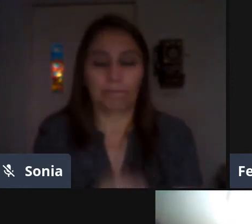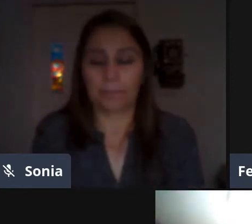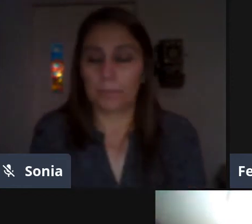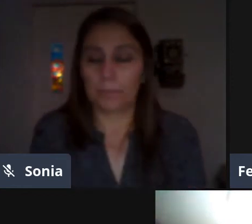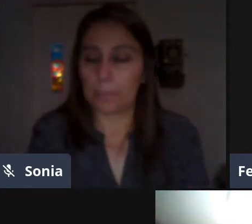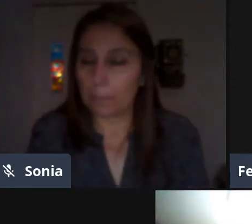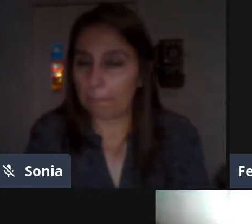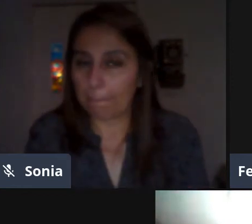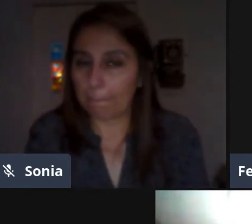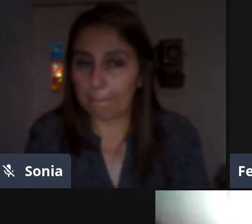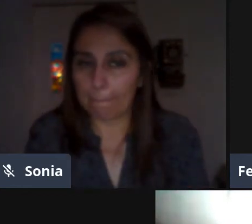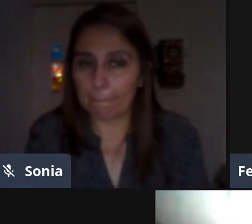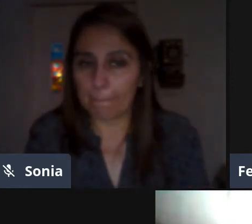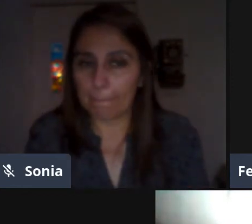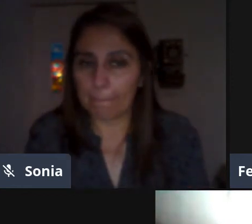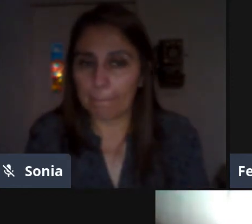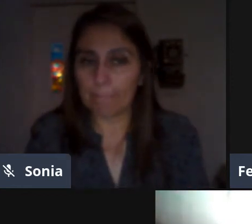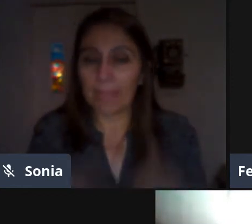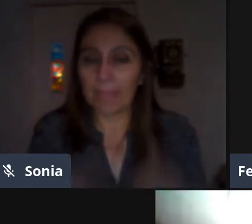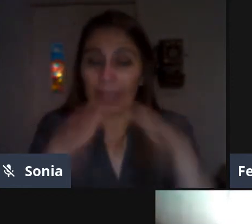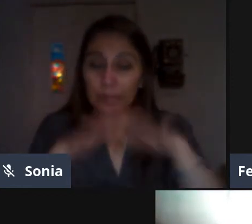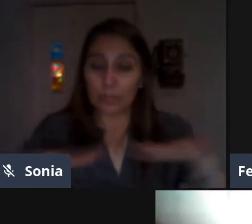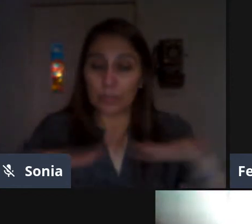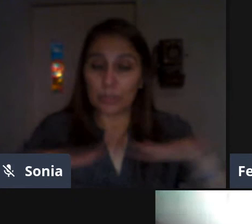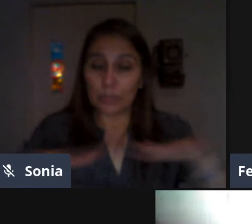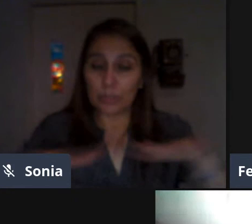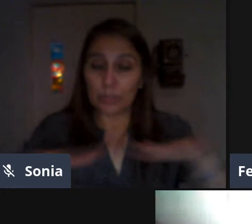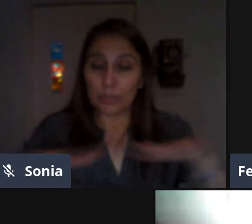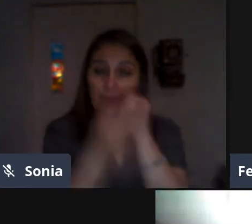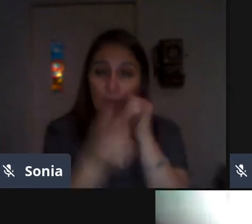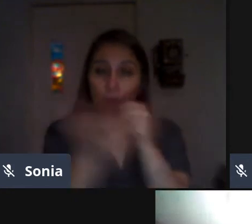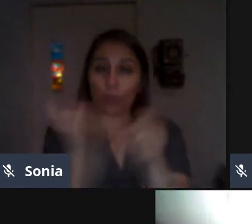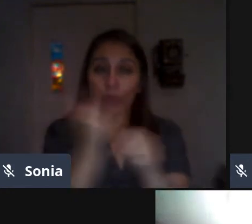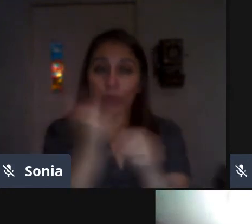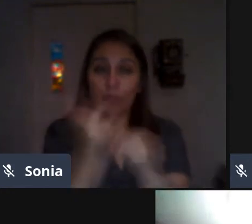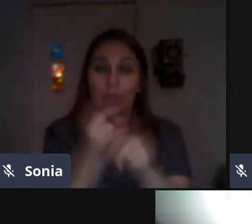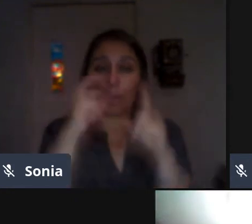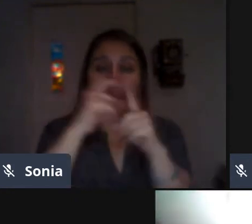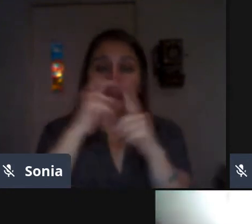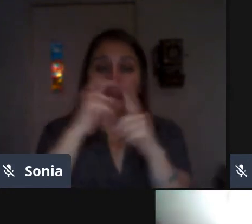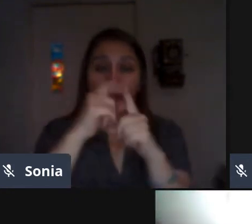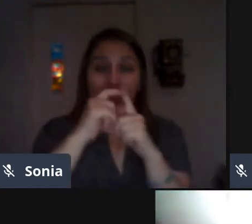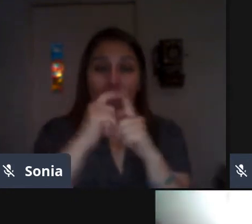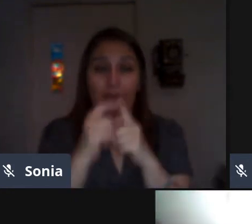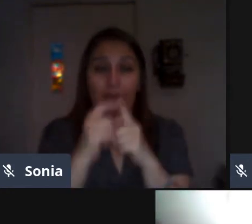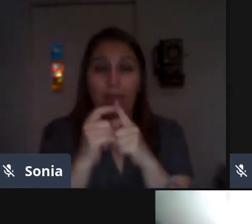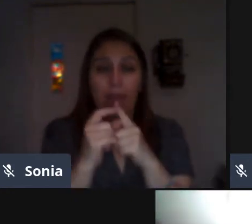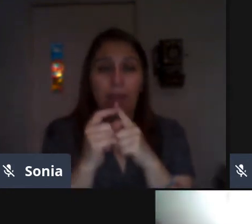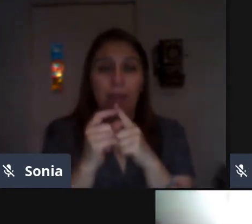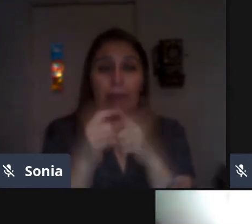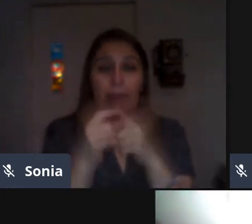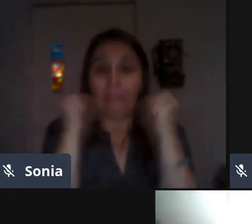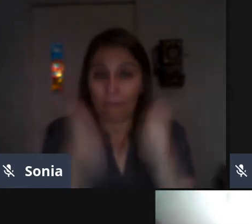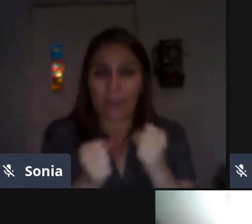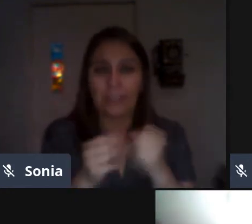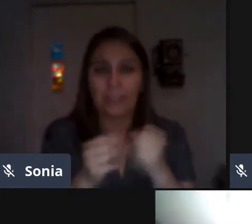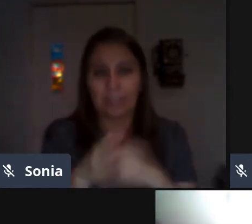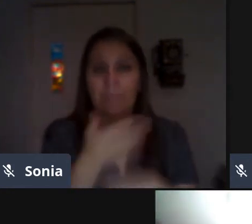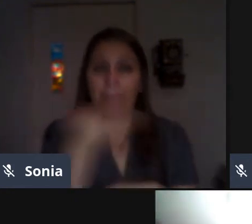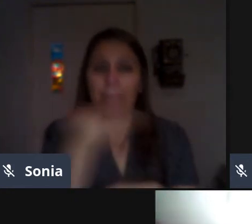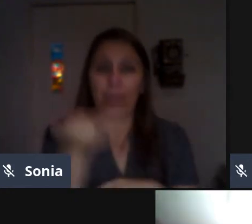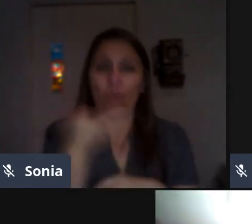desde la palabra pues hemos tenido la posibilidad voy a hablar un poquito más fuerte así que tal